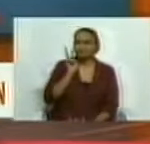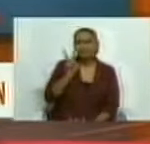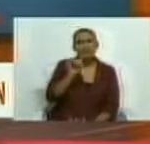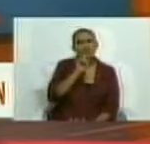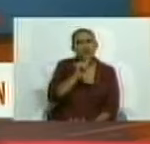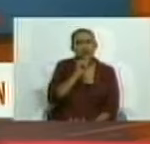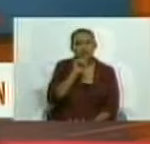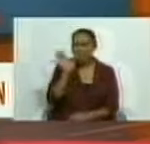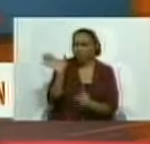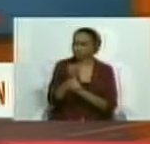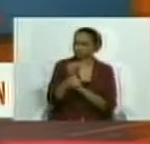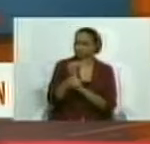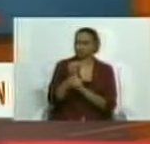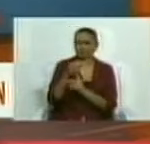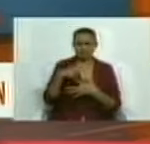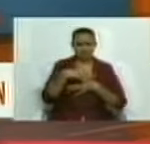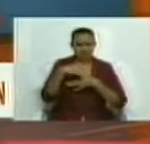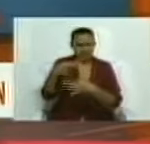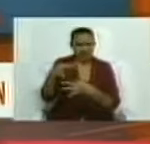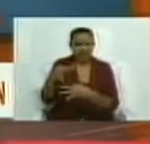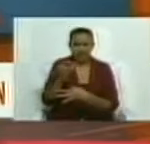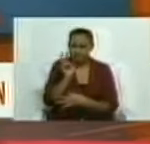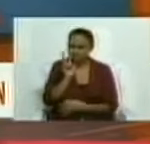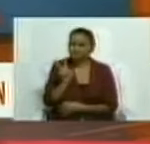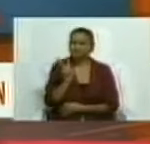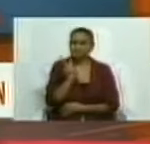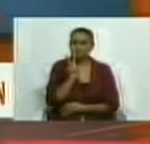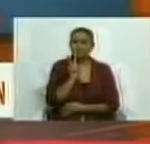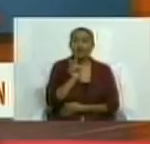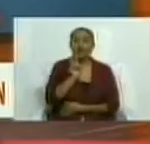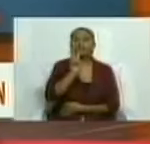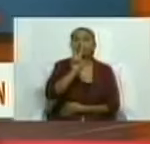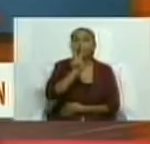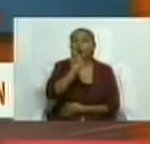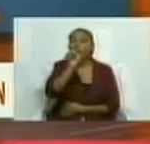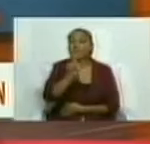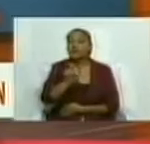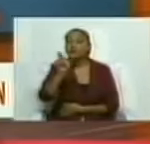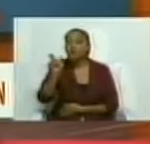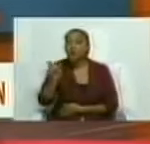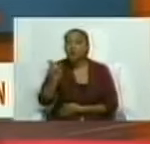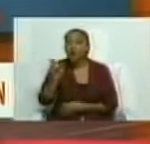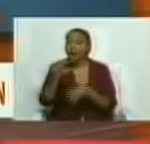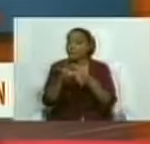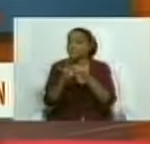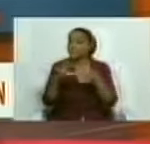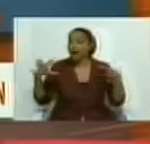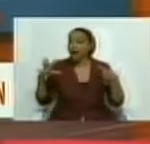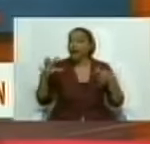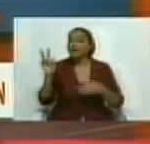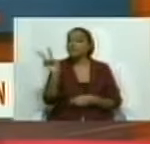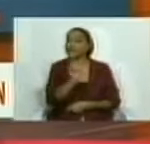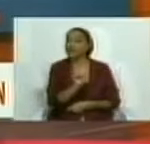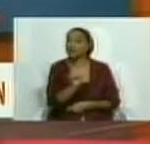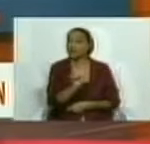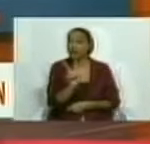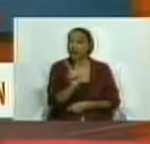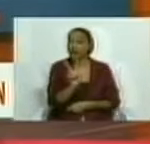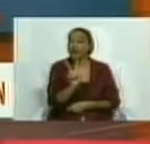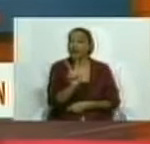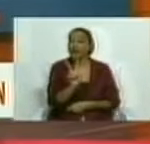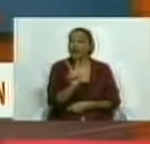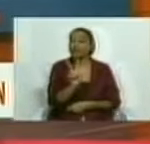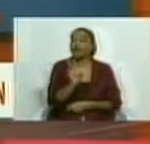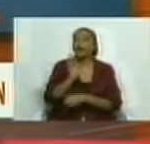una iniciativa de dos recurrentes enemigos a muerte de Venezuela que le exigen al presidente Joe